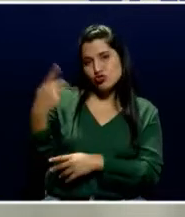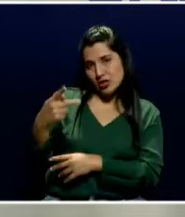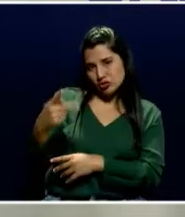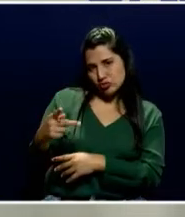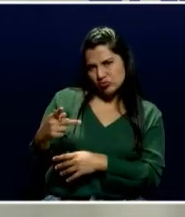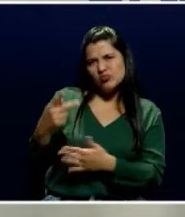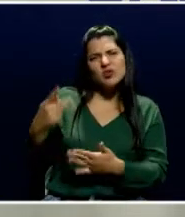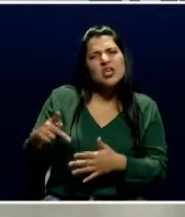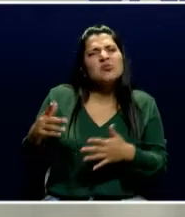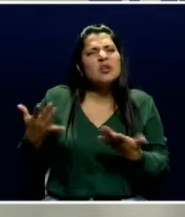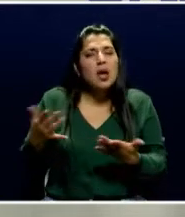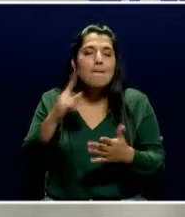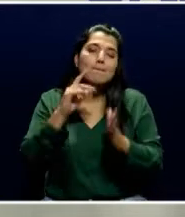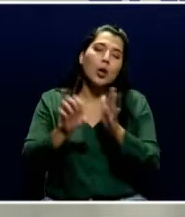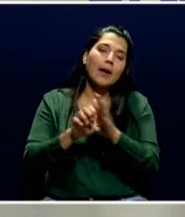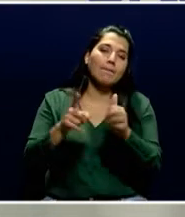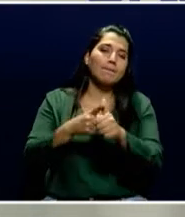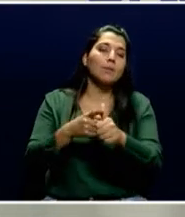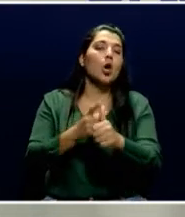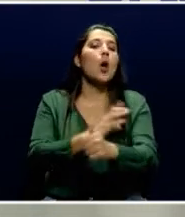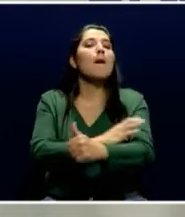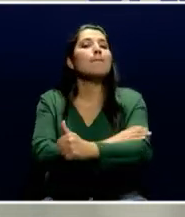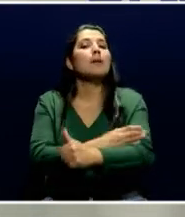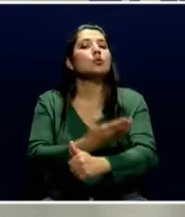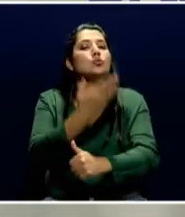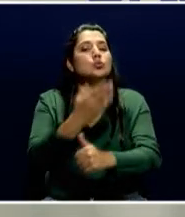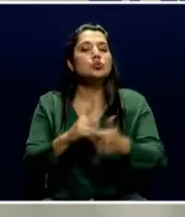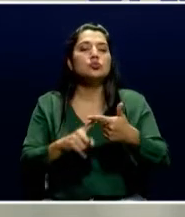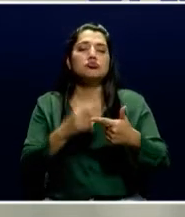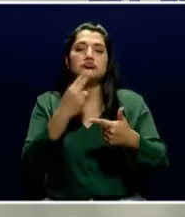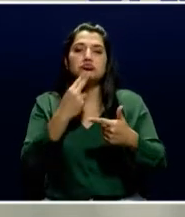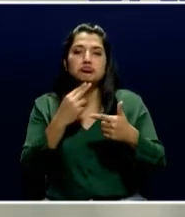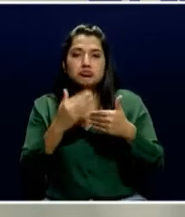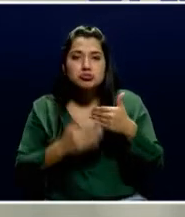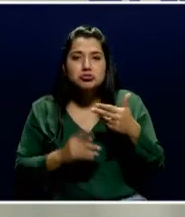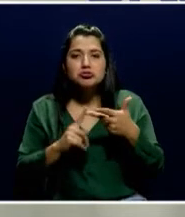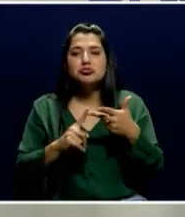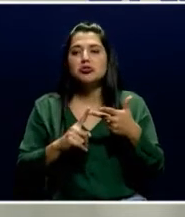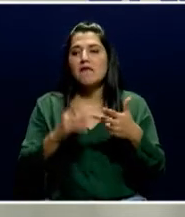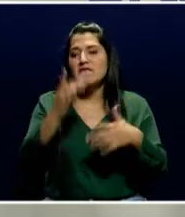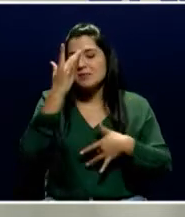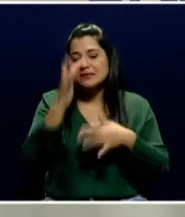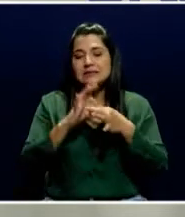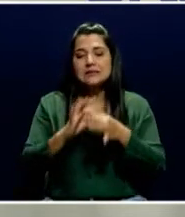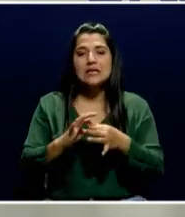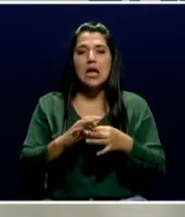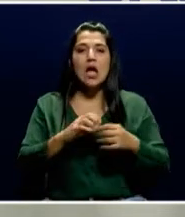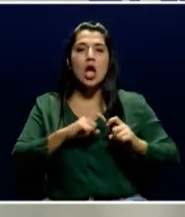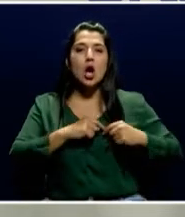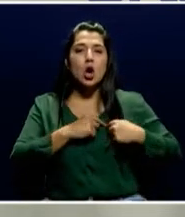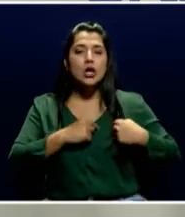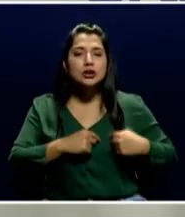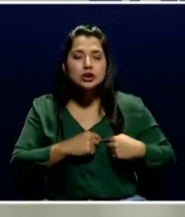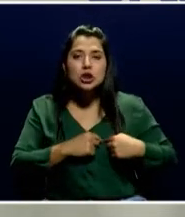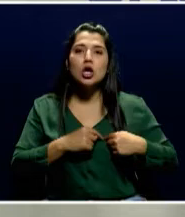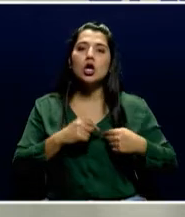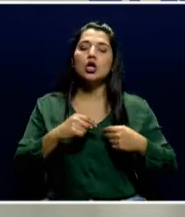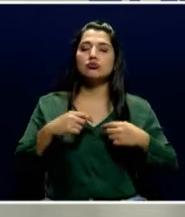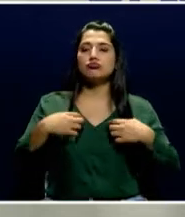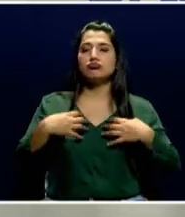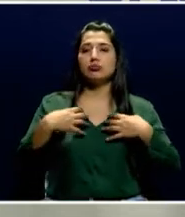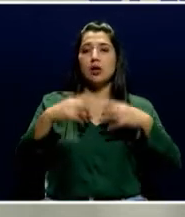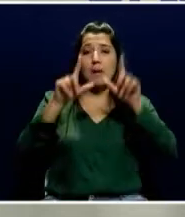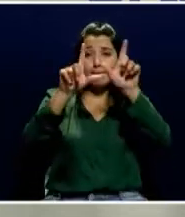como hipertensión, diabetes, alguna enfermedad pulmonar, alguna enfermedad respiratoria, y eso es en lo que el ministro de Salud